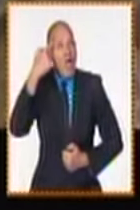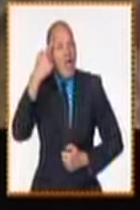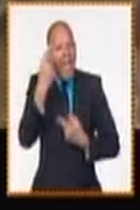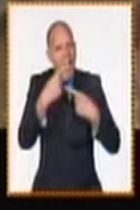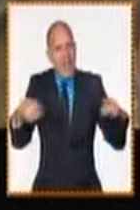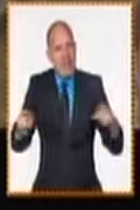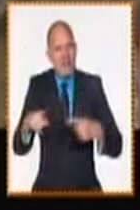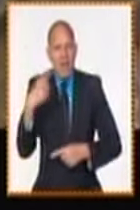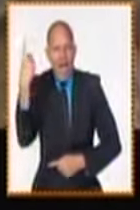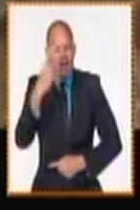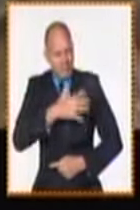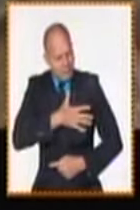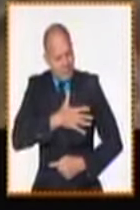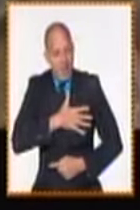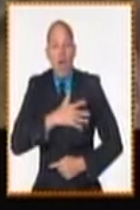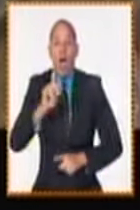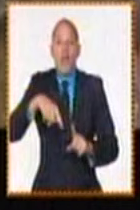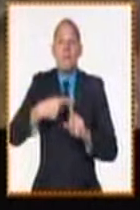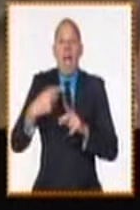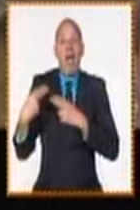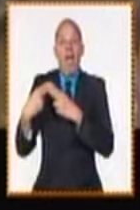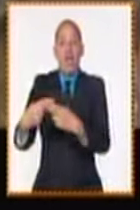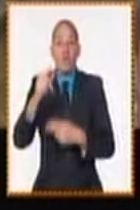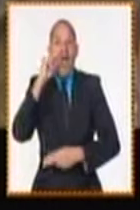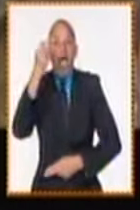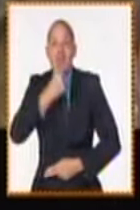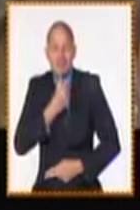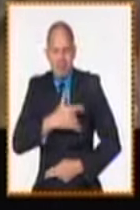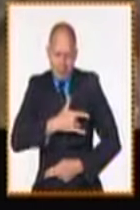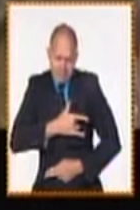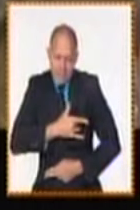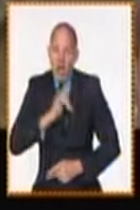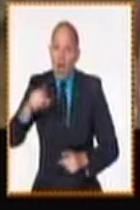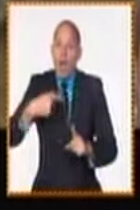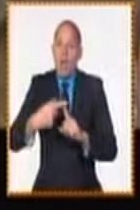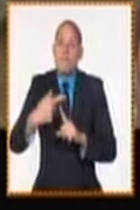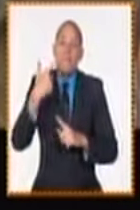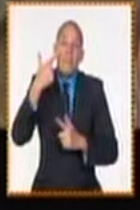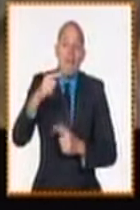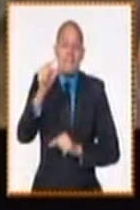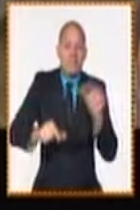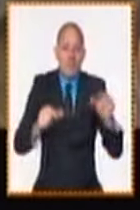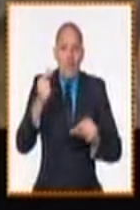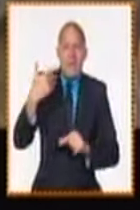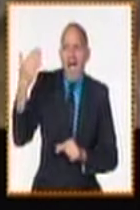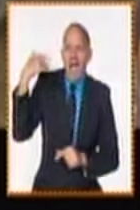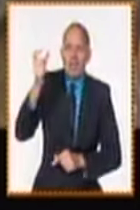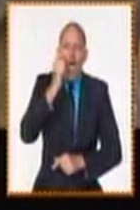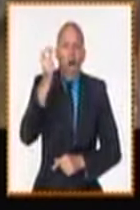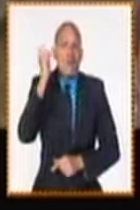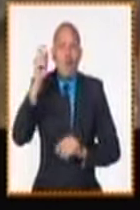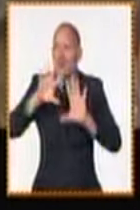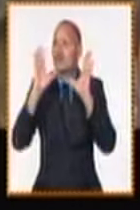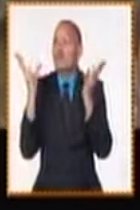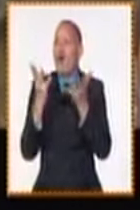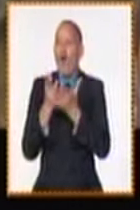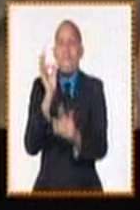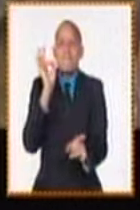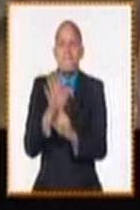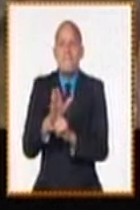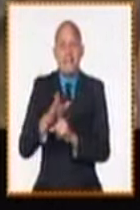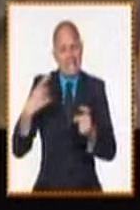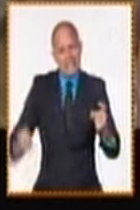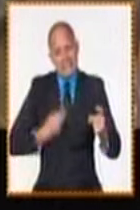orgullo del padre de la patria, orgullo de los hombres y mujeres que hicieron una contienda desde aquí y que desde luego